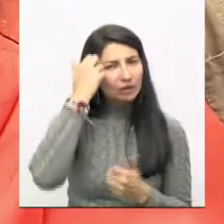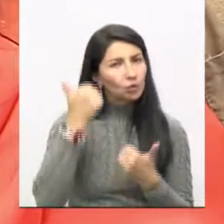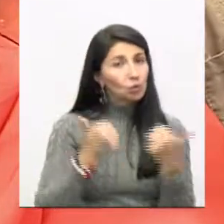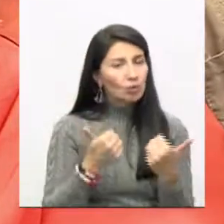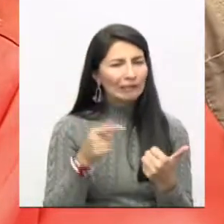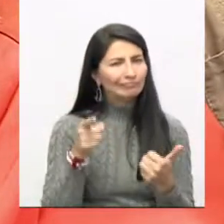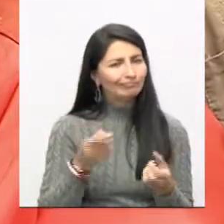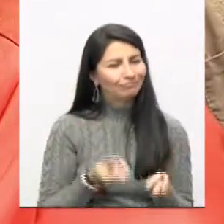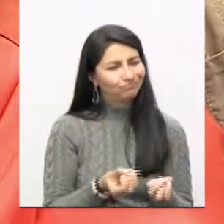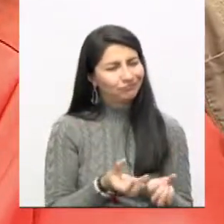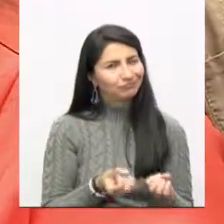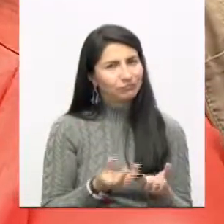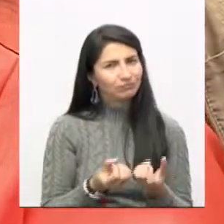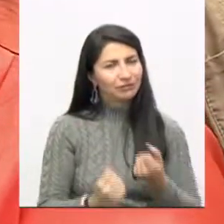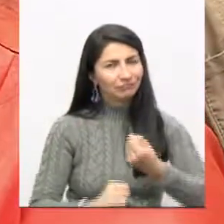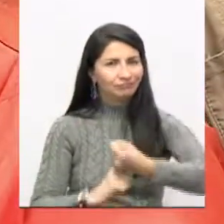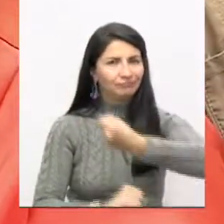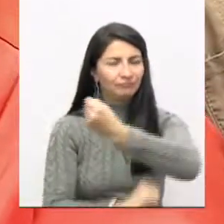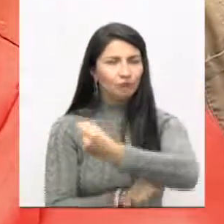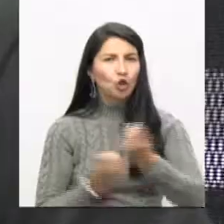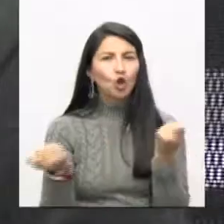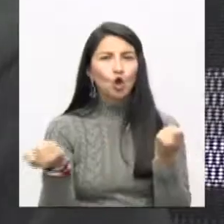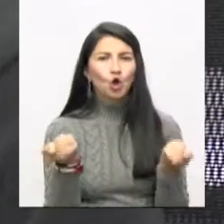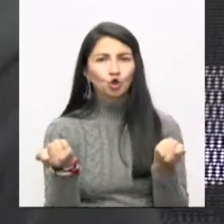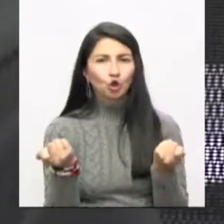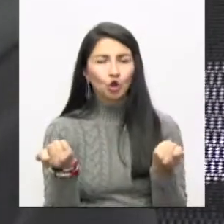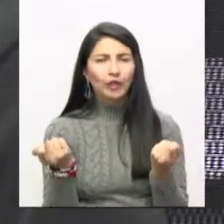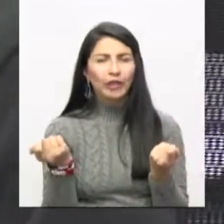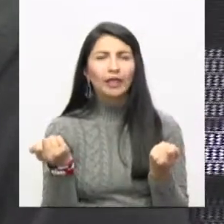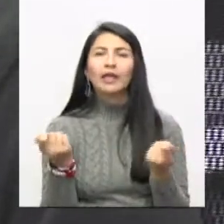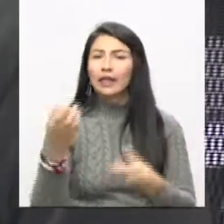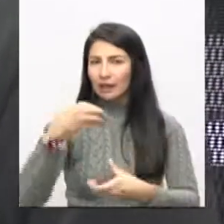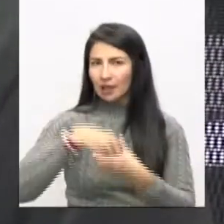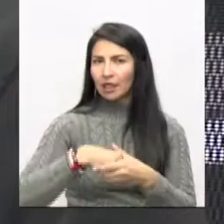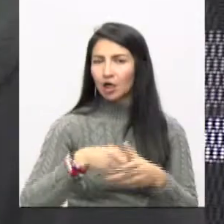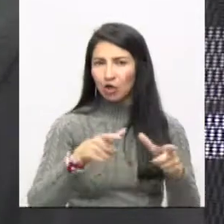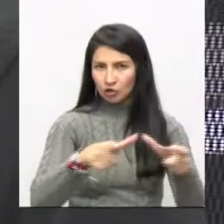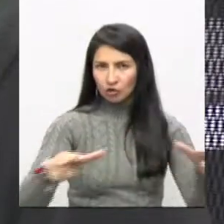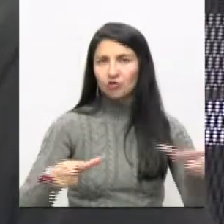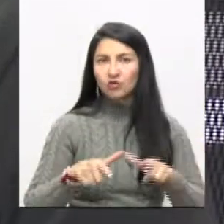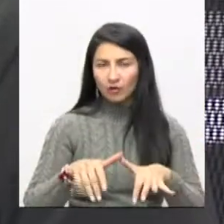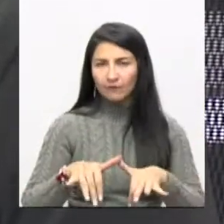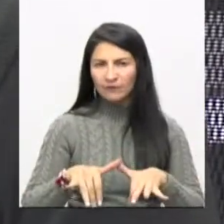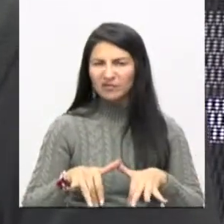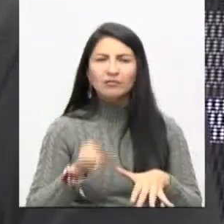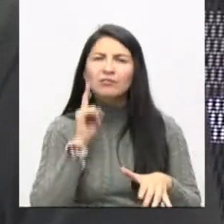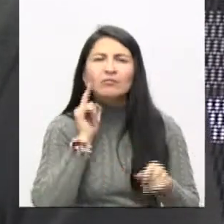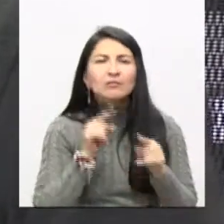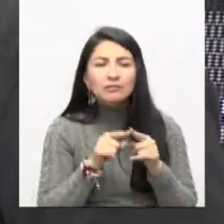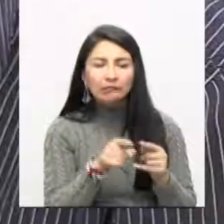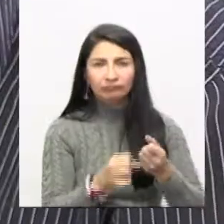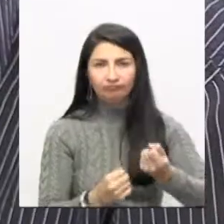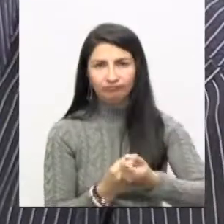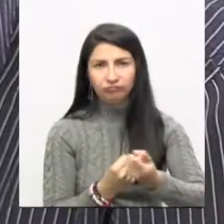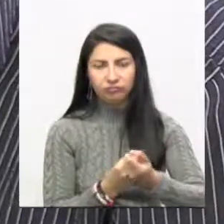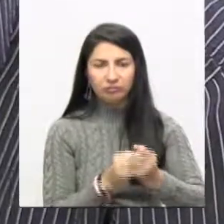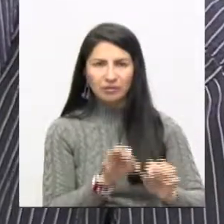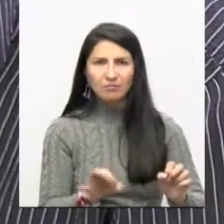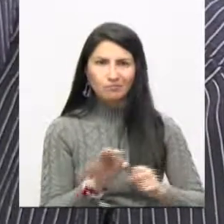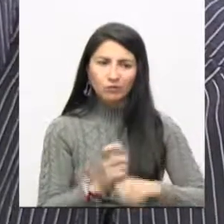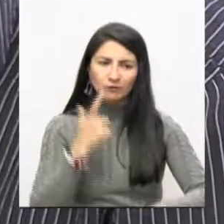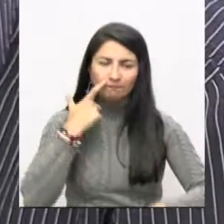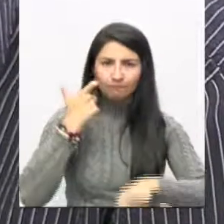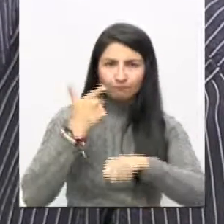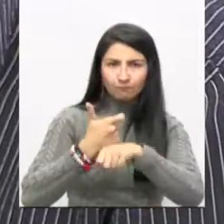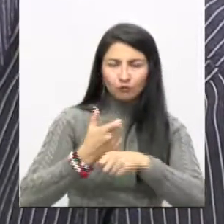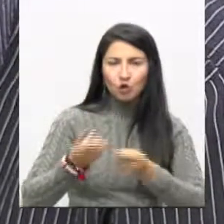será fortalecer estas oficinas de control interno en todo el país para que estas entidades realmente puedan fortalecer la